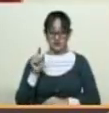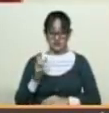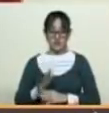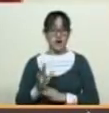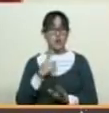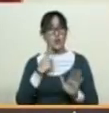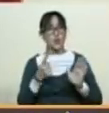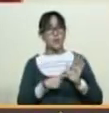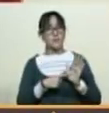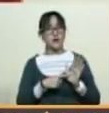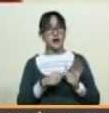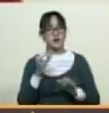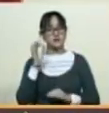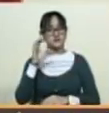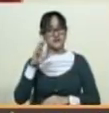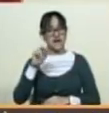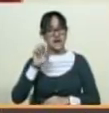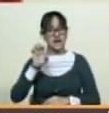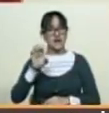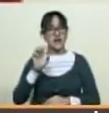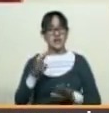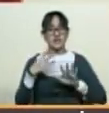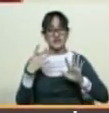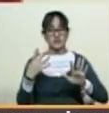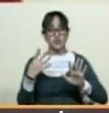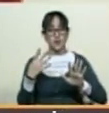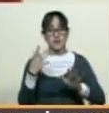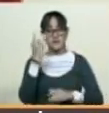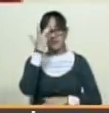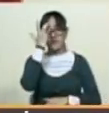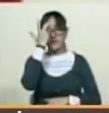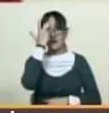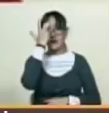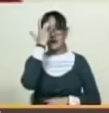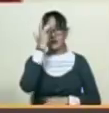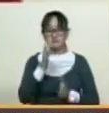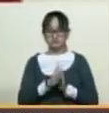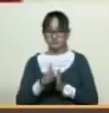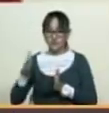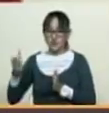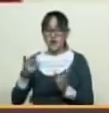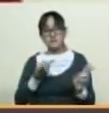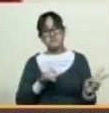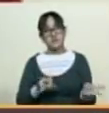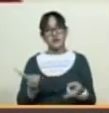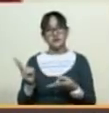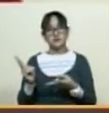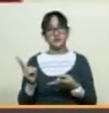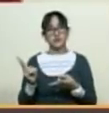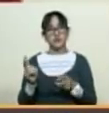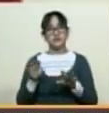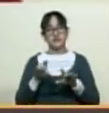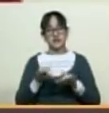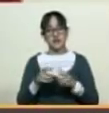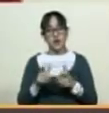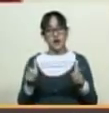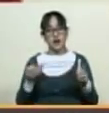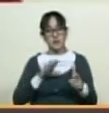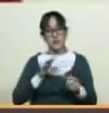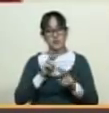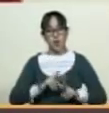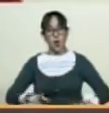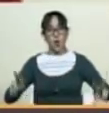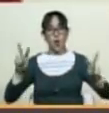se cumplió. El Consejo Nacional Electoral el 19 de febrero extendió la invitación al secretario general de las